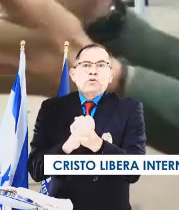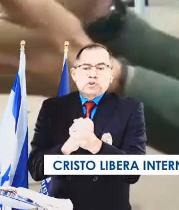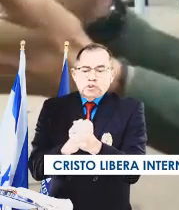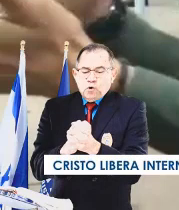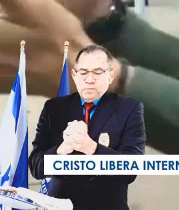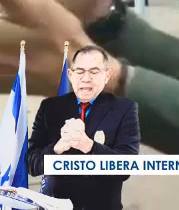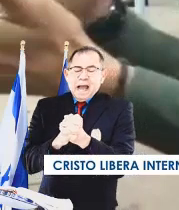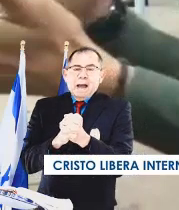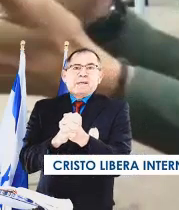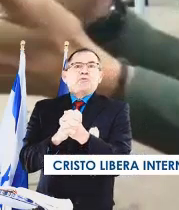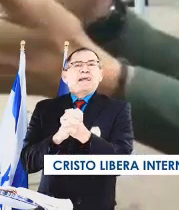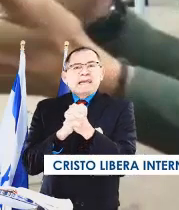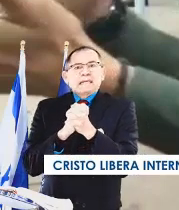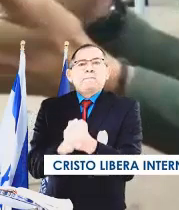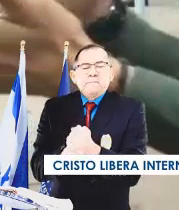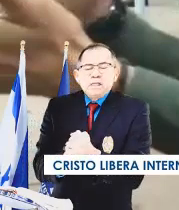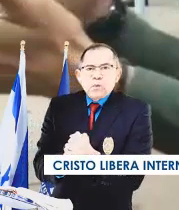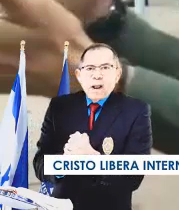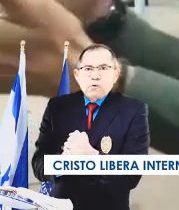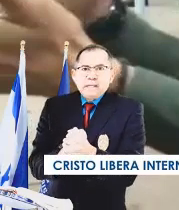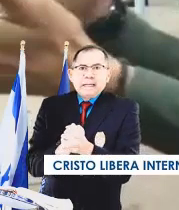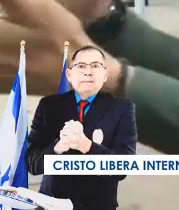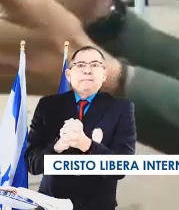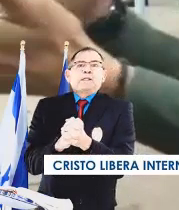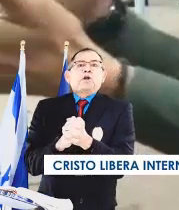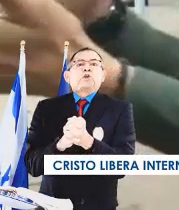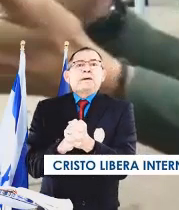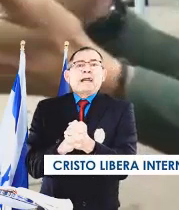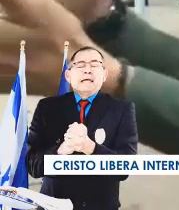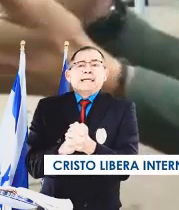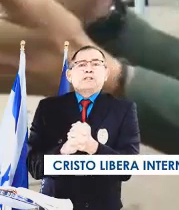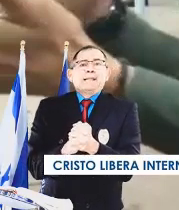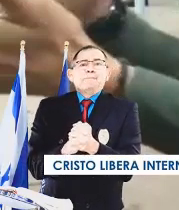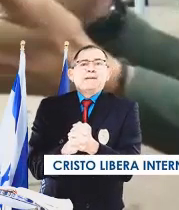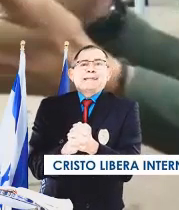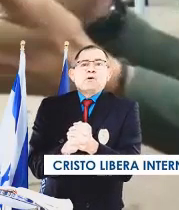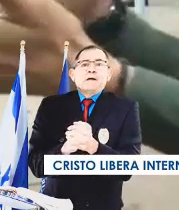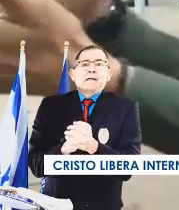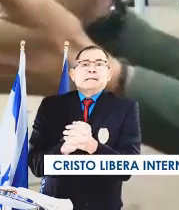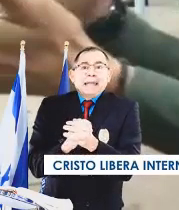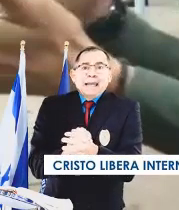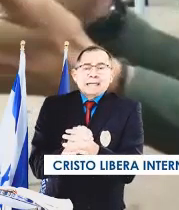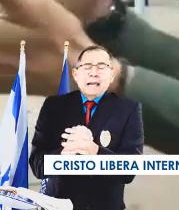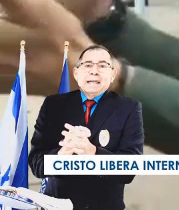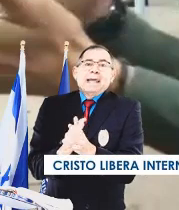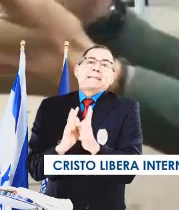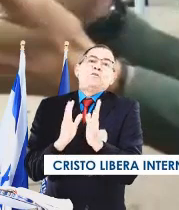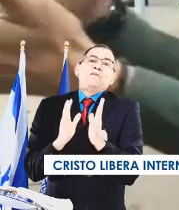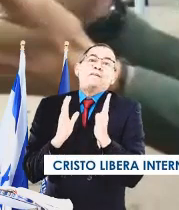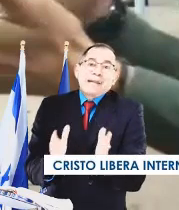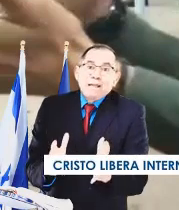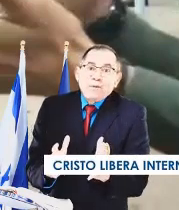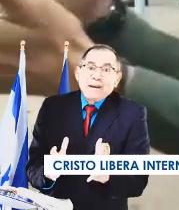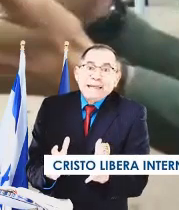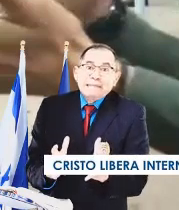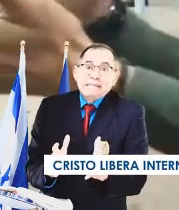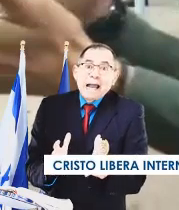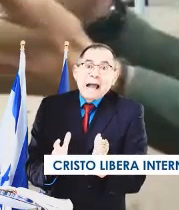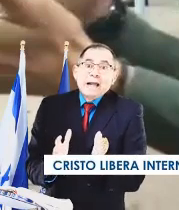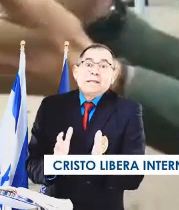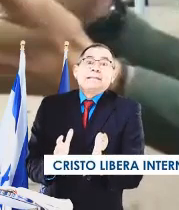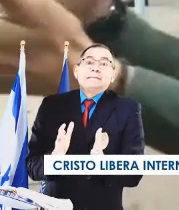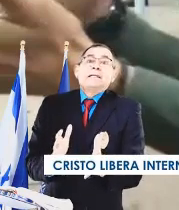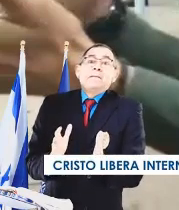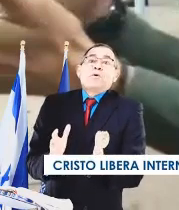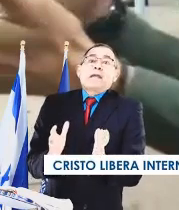en uno solo aprendo Guerra Espiritual con el Ministerio Cristo liberará es un Ministerio de guerra que está unificando a la